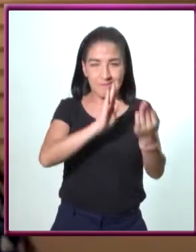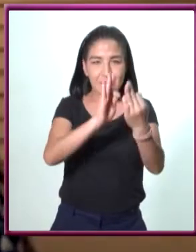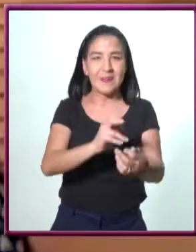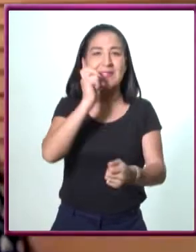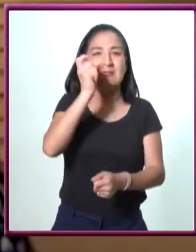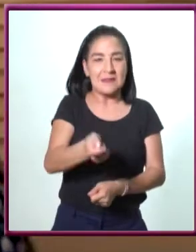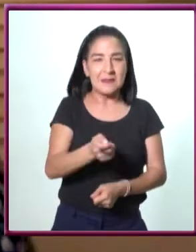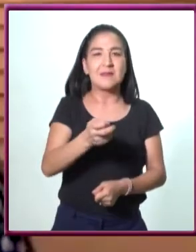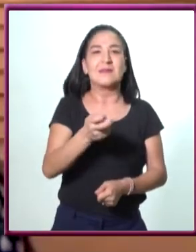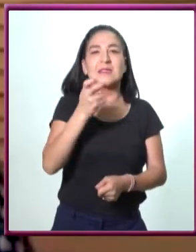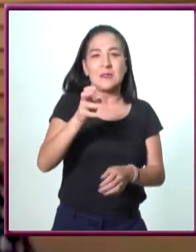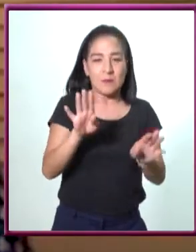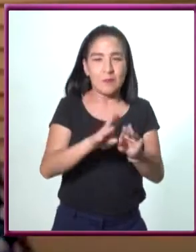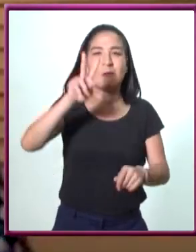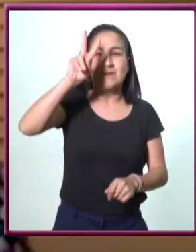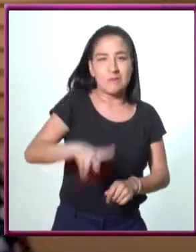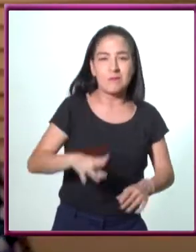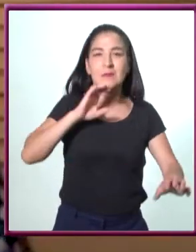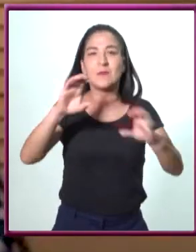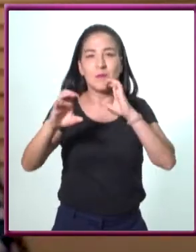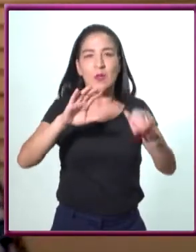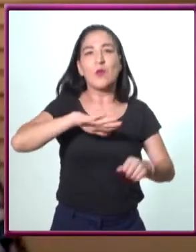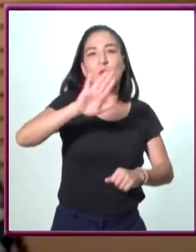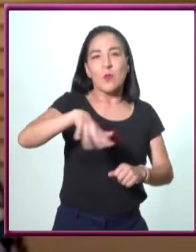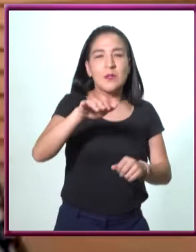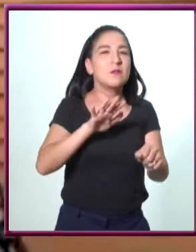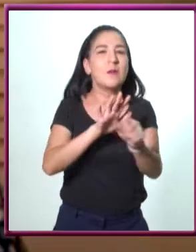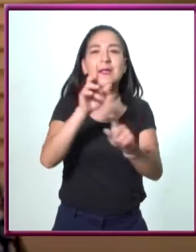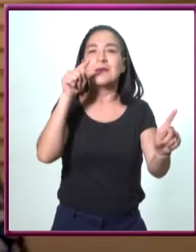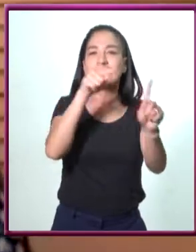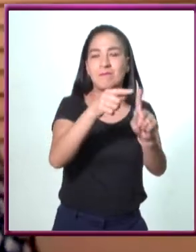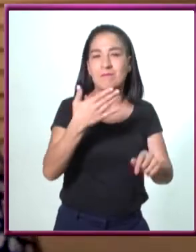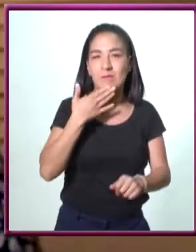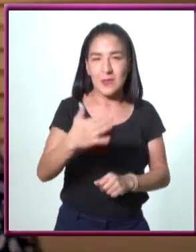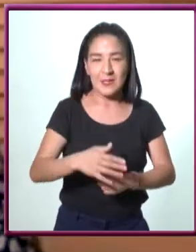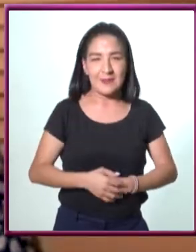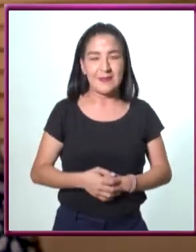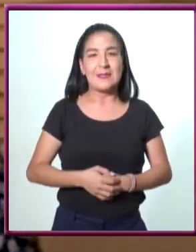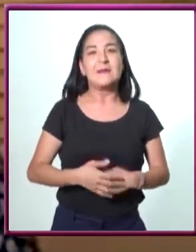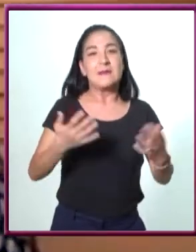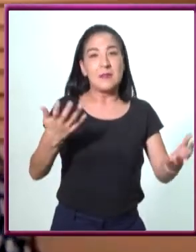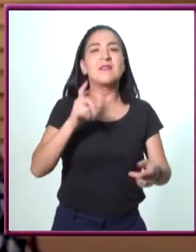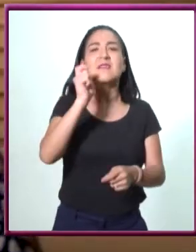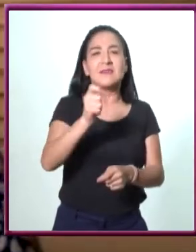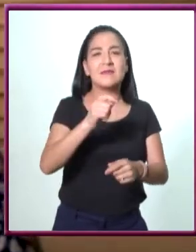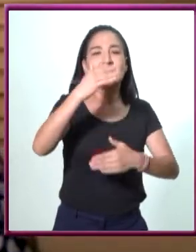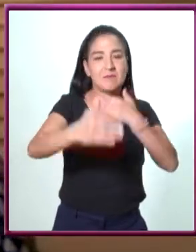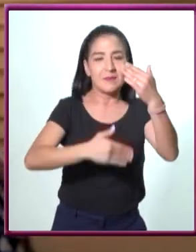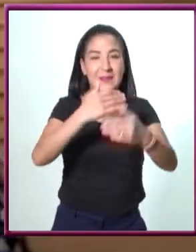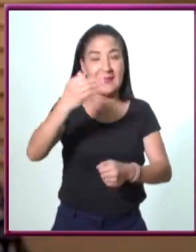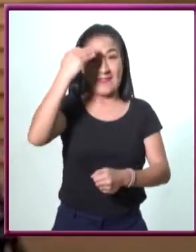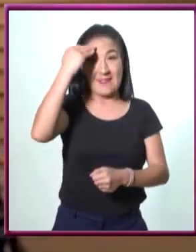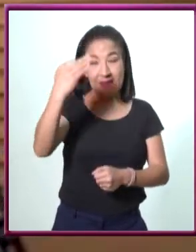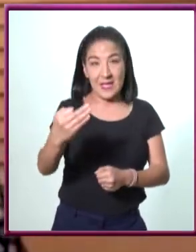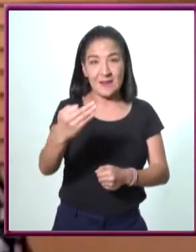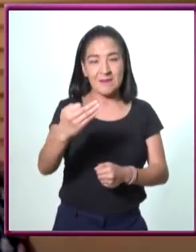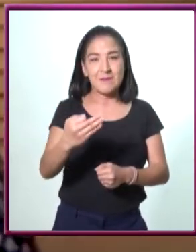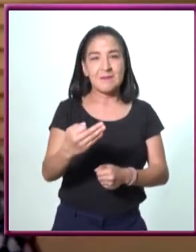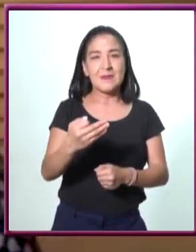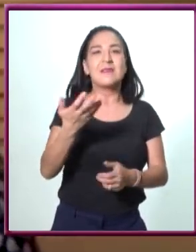afrontar que esa es la realidad, comunicarla y buscar herramientas. Entonces, lo que va sucediendo en el